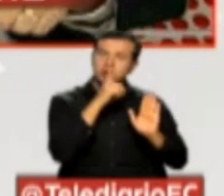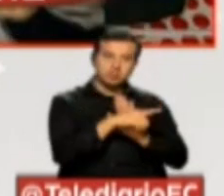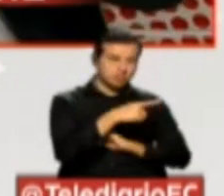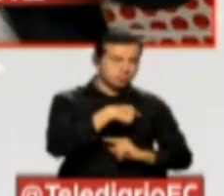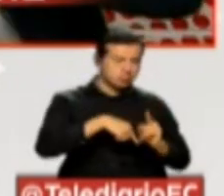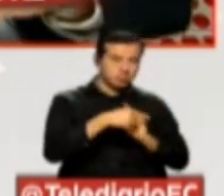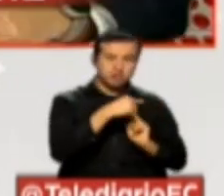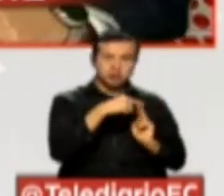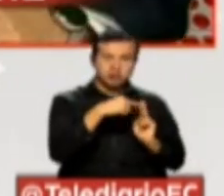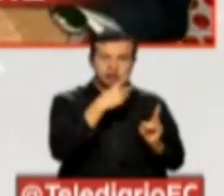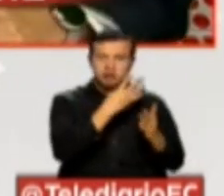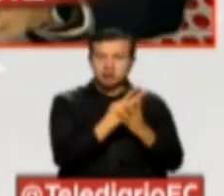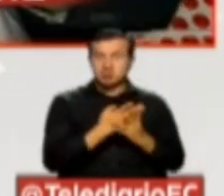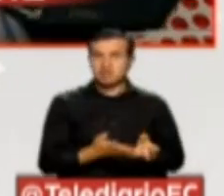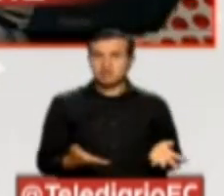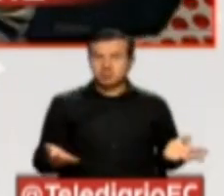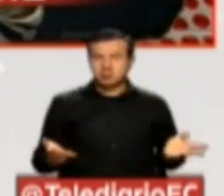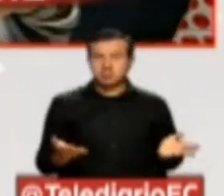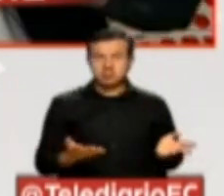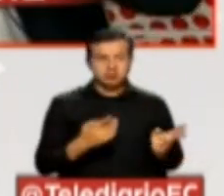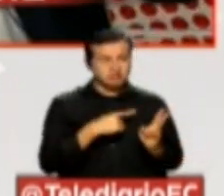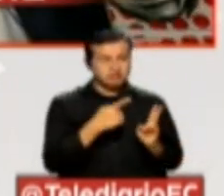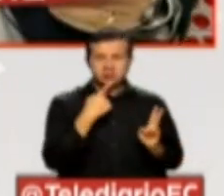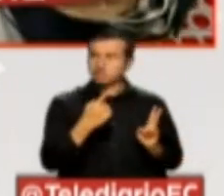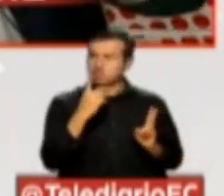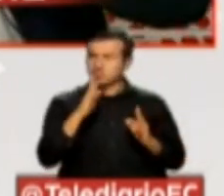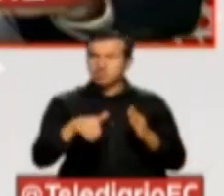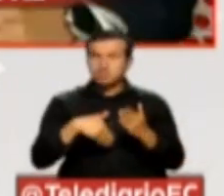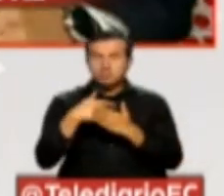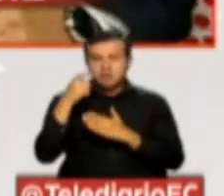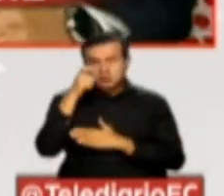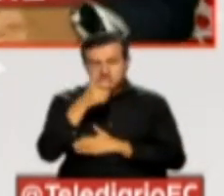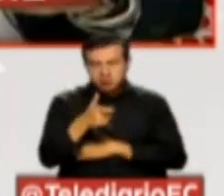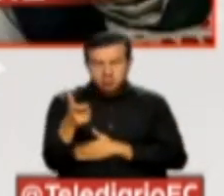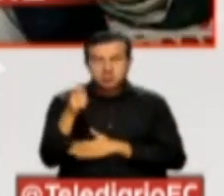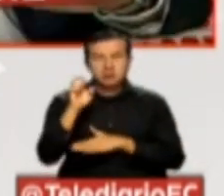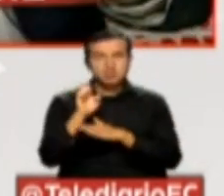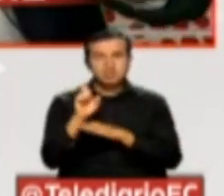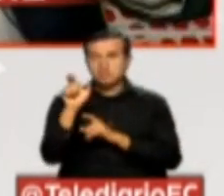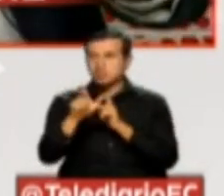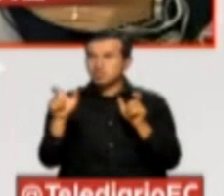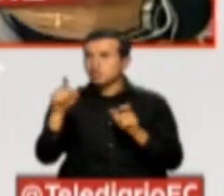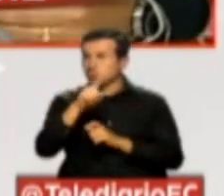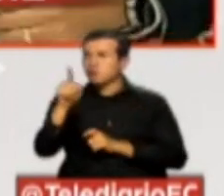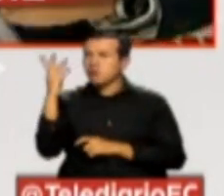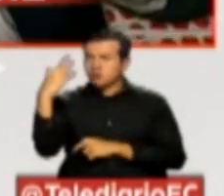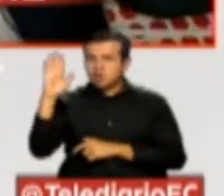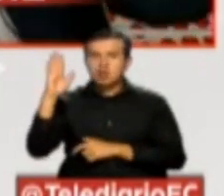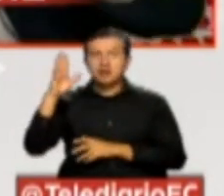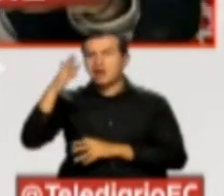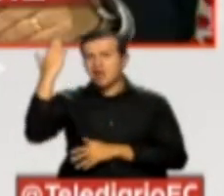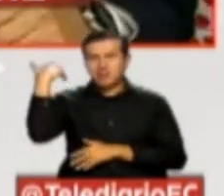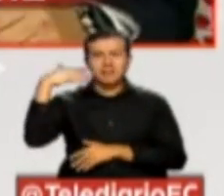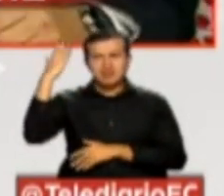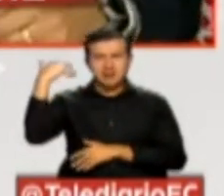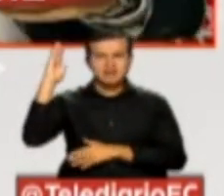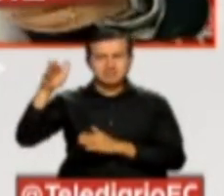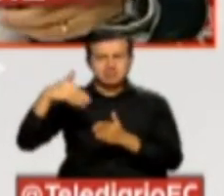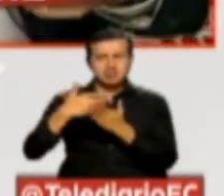que él se quede detenido. El momento en que él ya llega a la Fiscalía del Ecuador, estas personas ya habían llegado con mucha